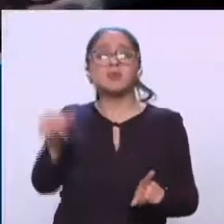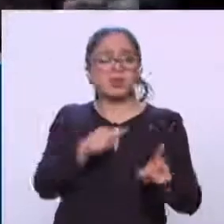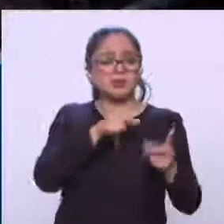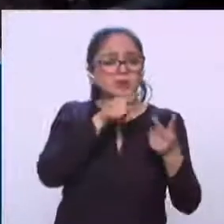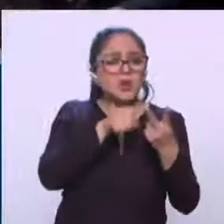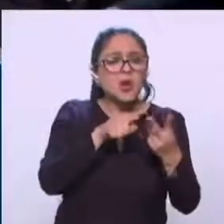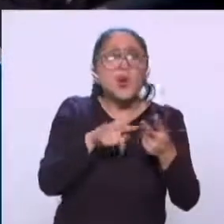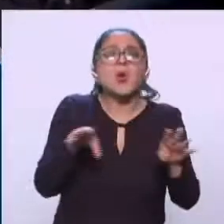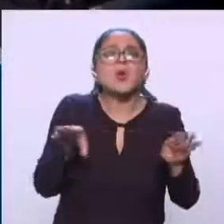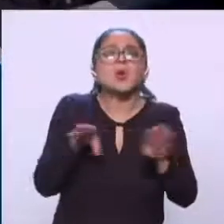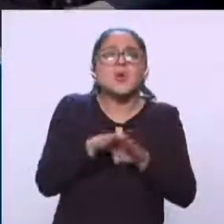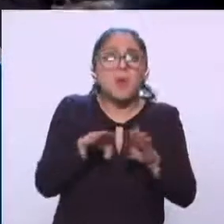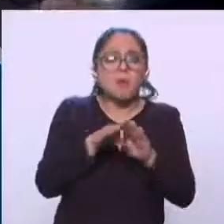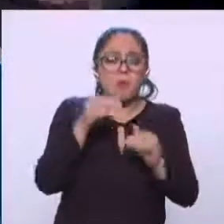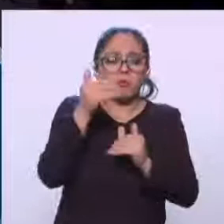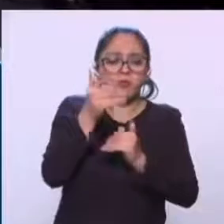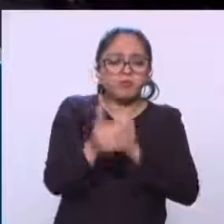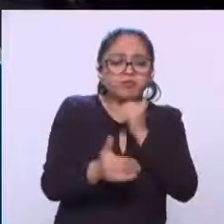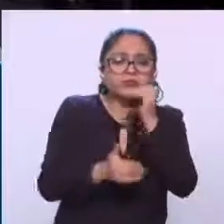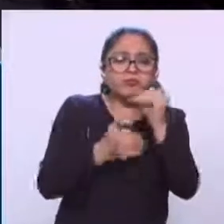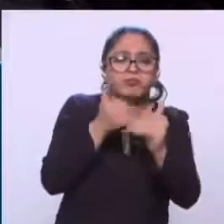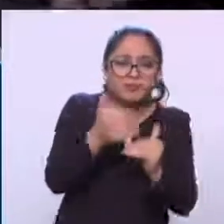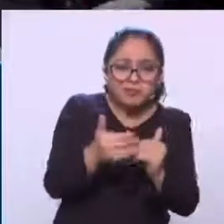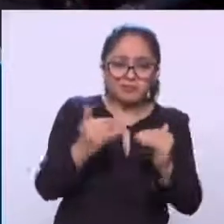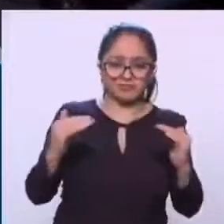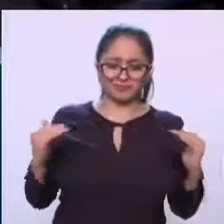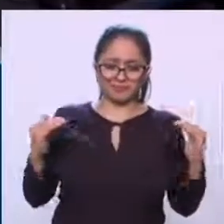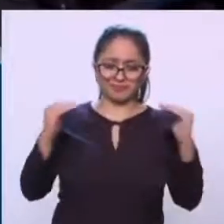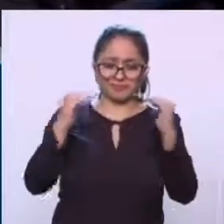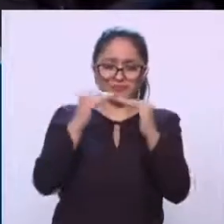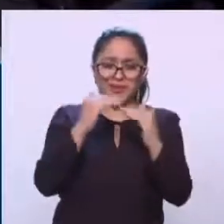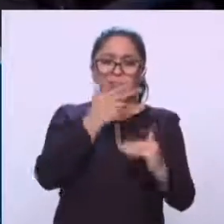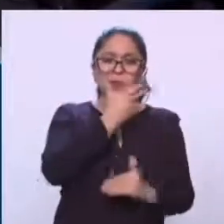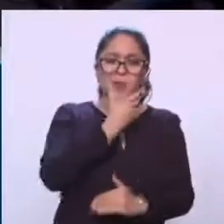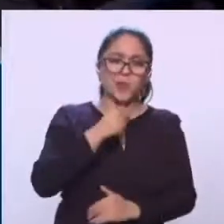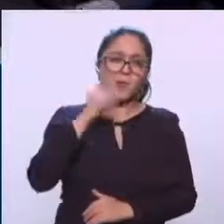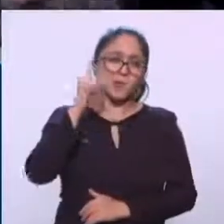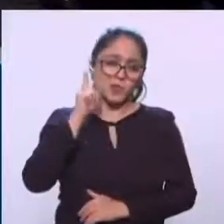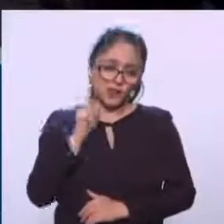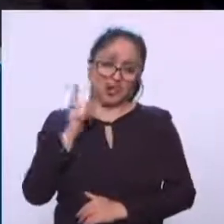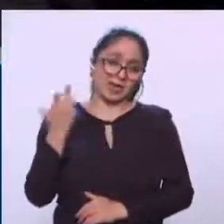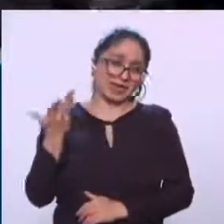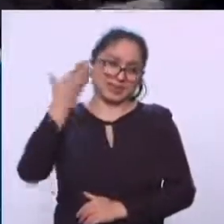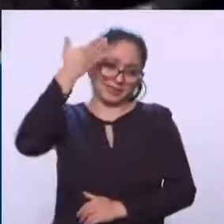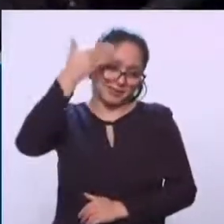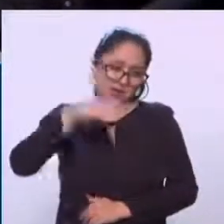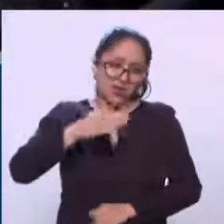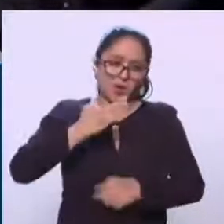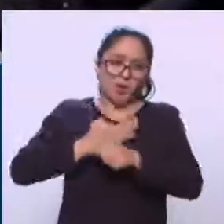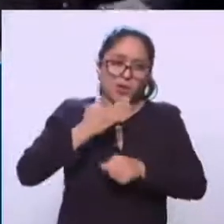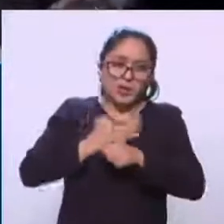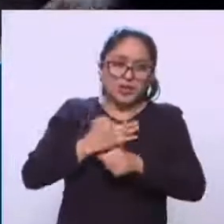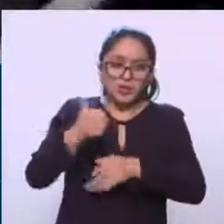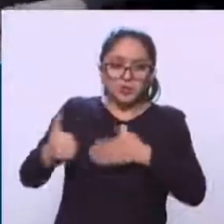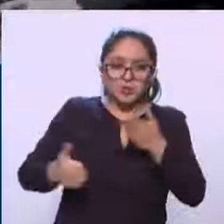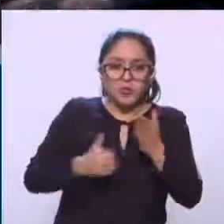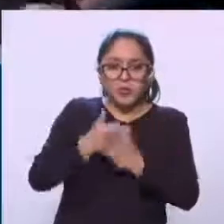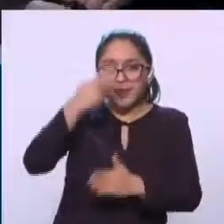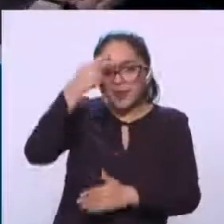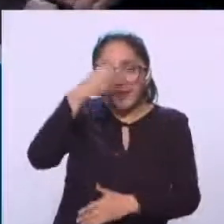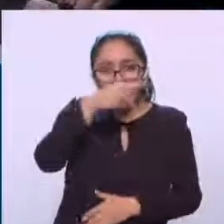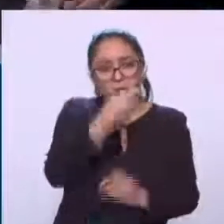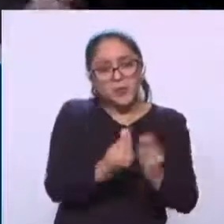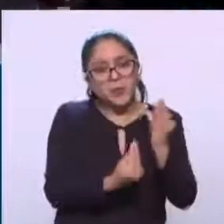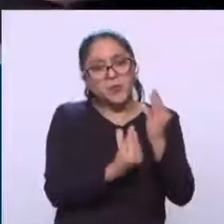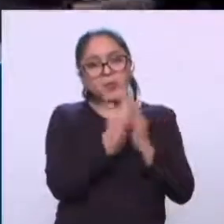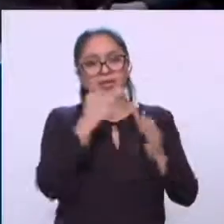parte de esta construcción democrática y justo de cara a lo que ahora se está echando a andar, digamos, en la Ciudad de México con el Instituto